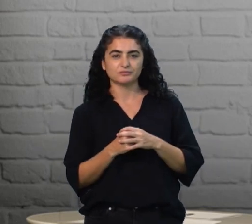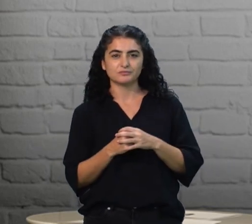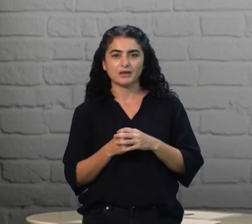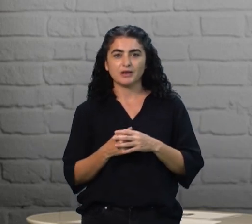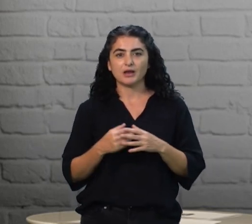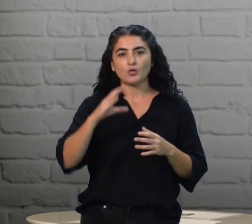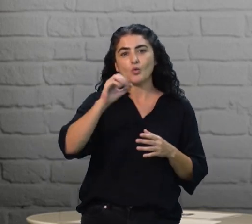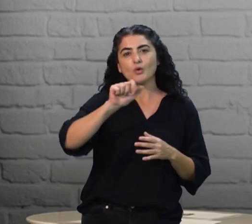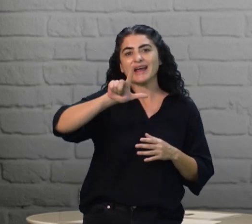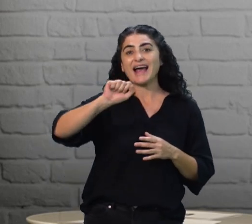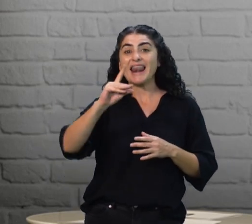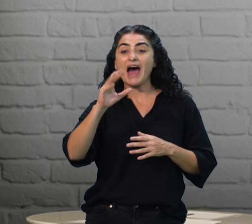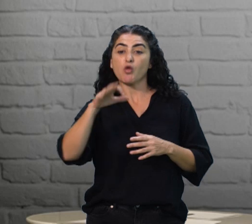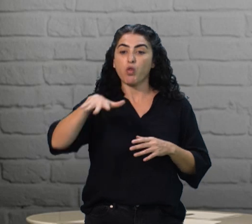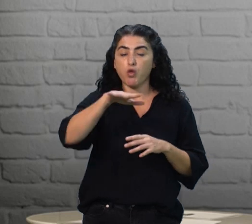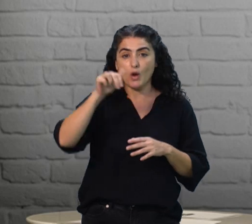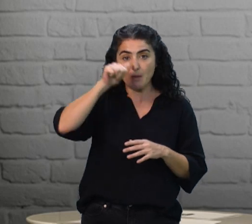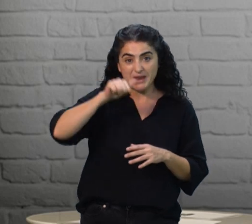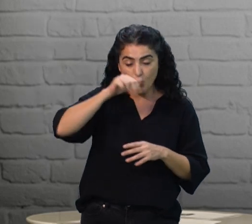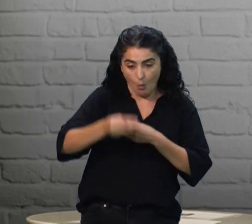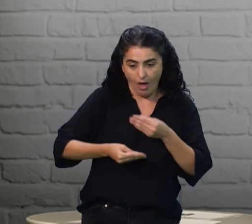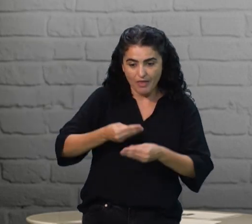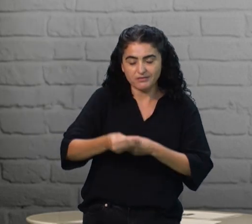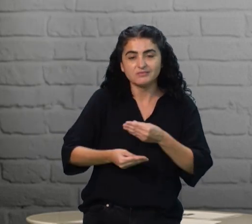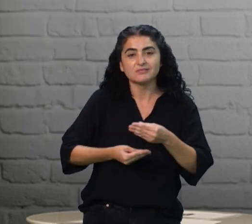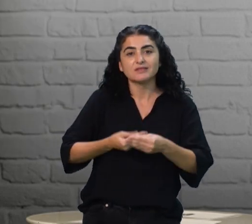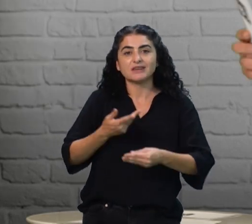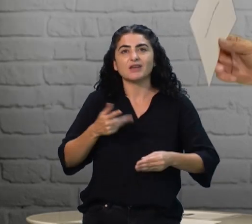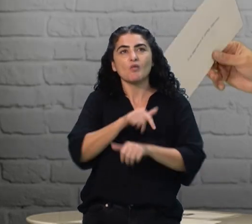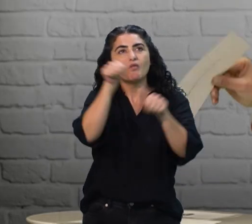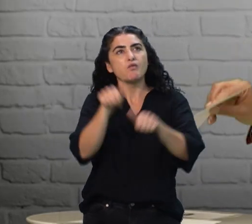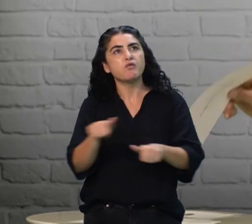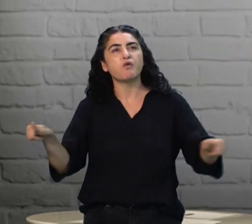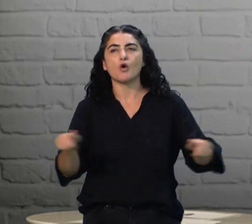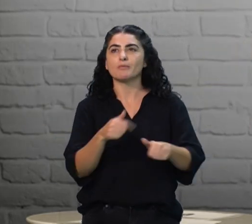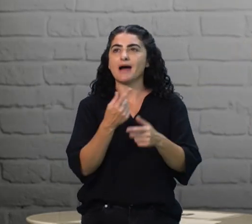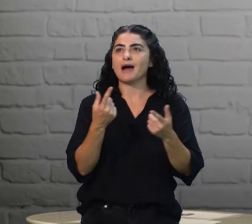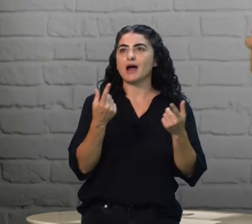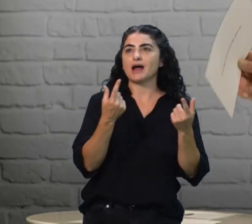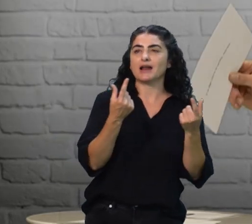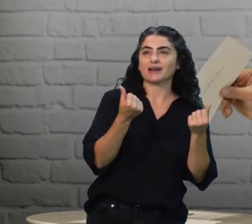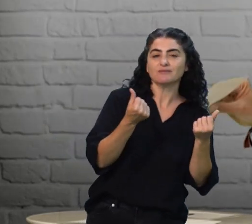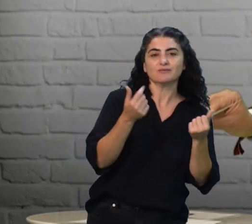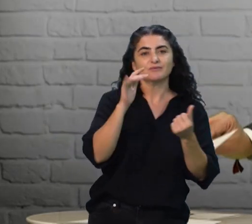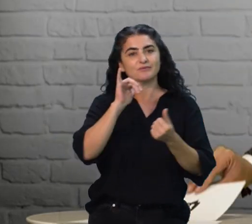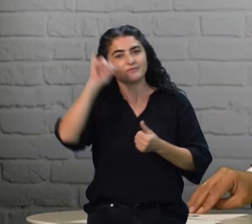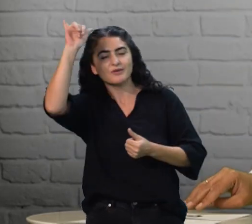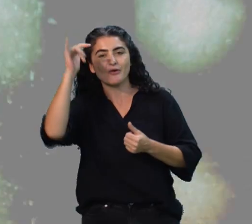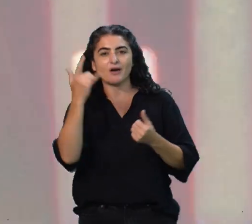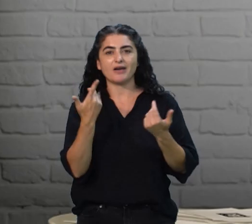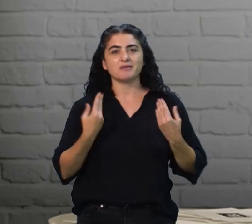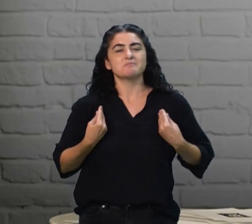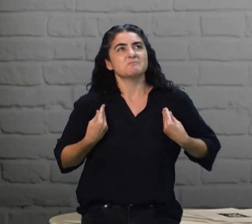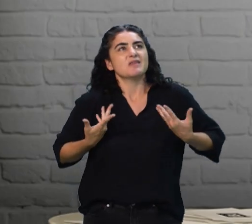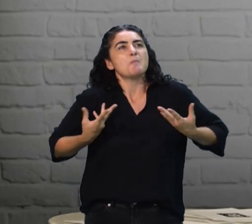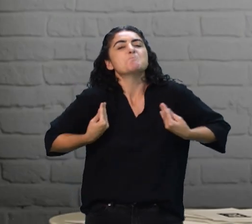calado y estamos disfrutando de de esa manera que tenemos los logroñeses y los riojanos de vivir la vida que es lo importante